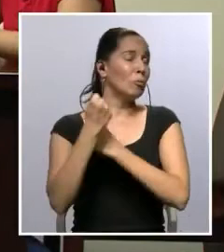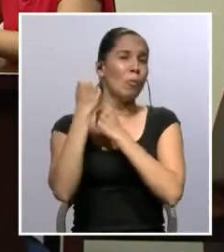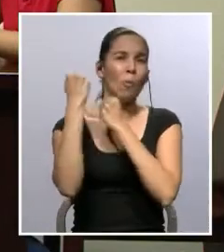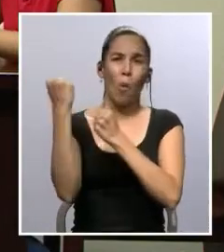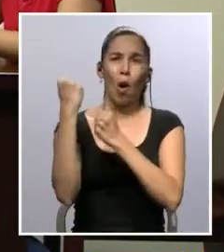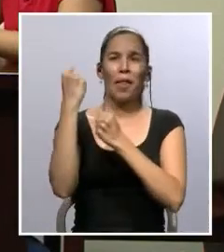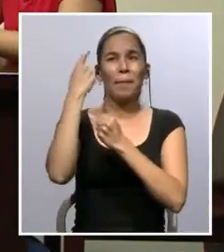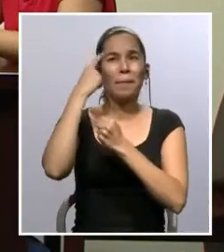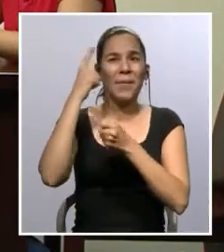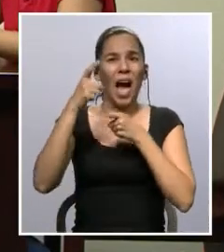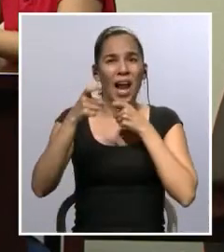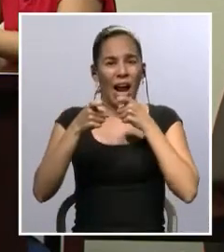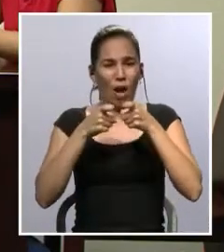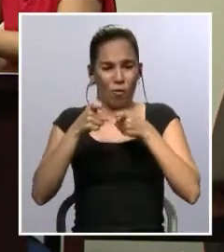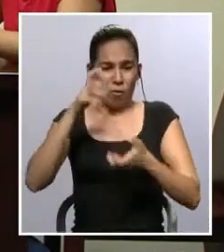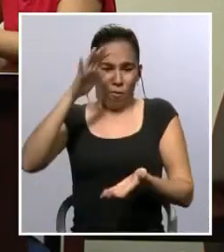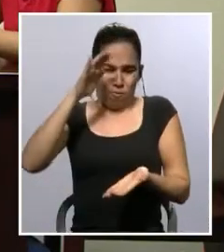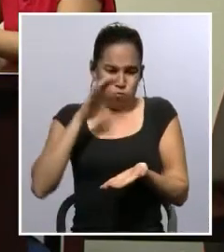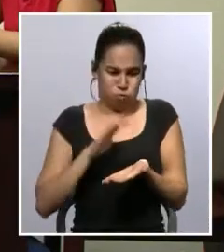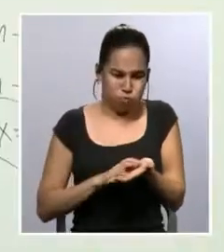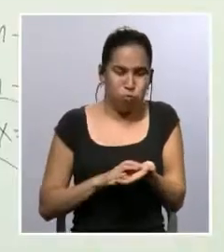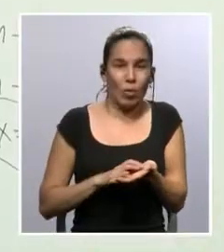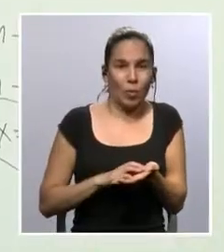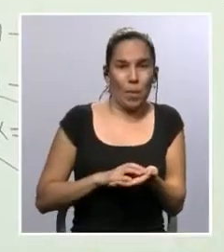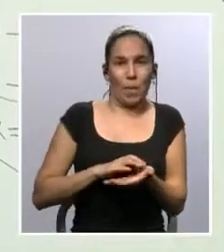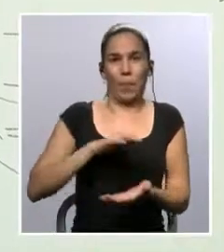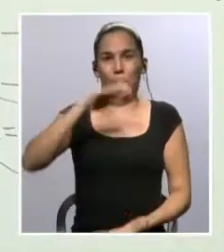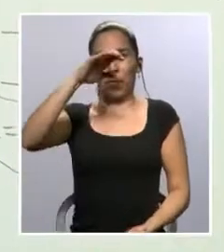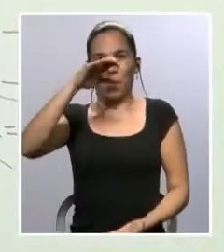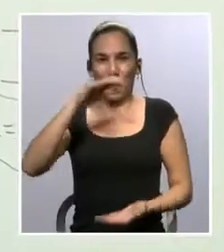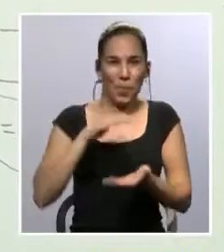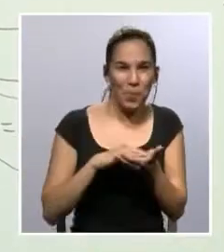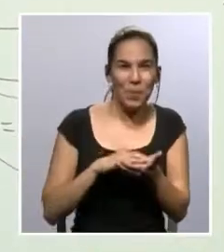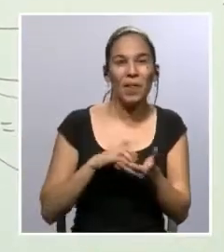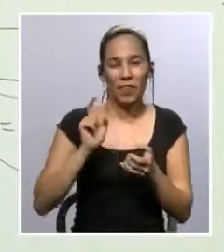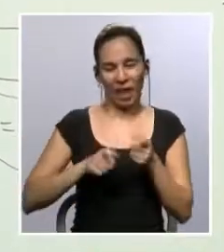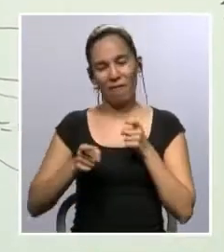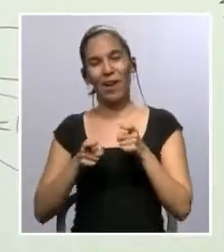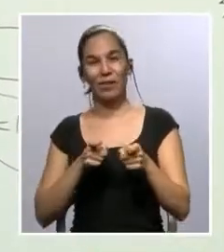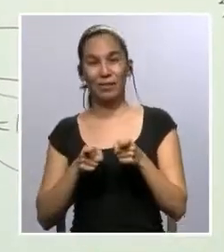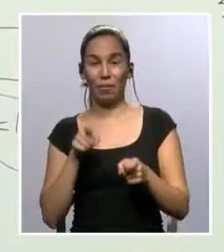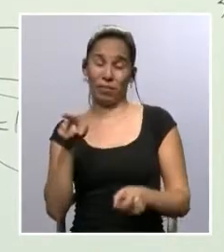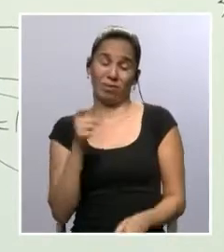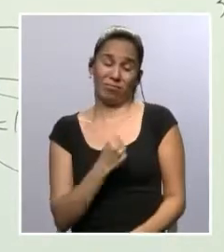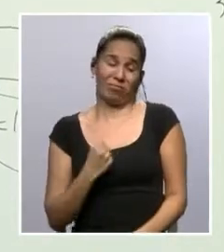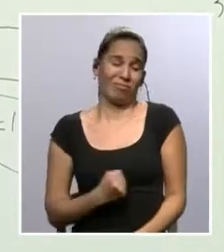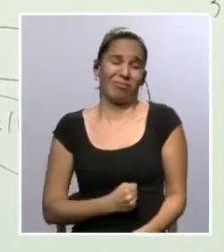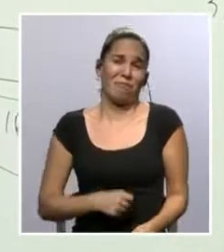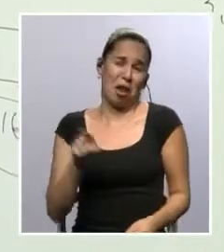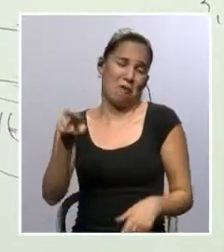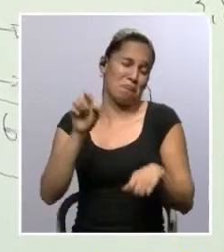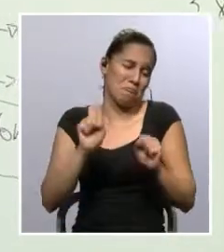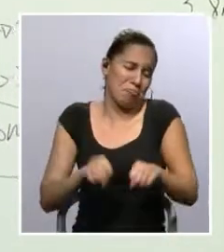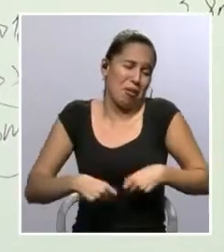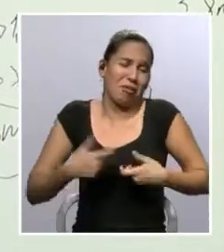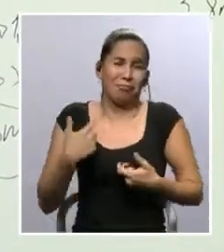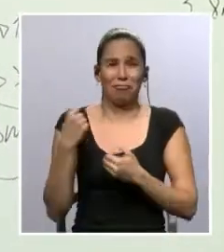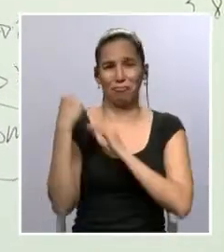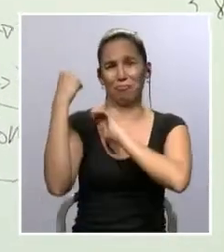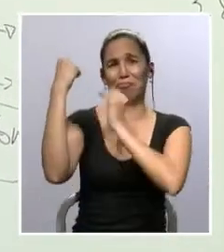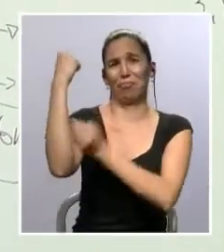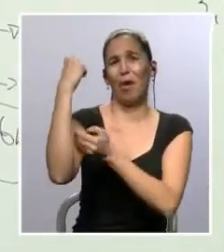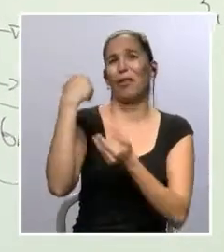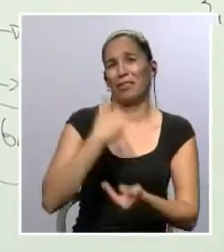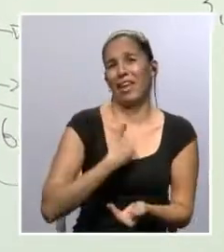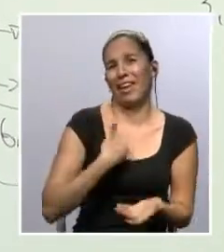para los niveles de compresión y presión que tendría que desarrollar adentro. Pero es Superman, ¿verdad? Claro. Entonces, esa es una